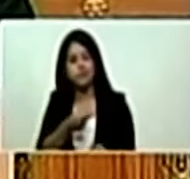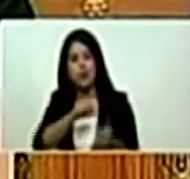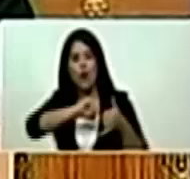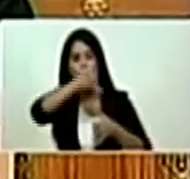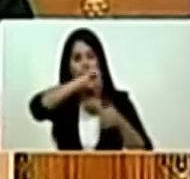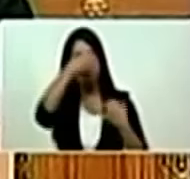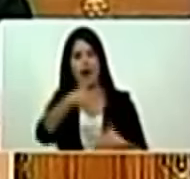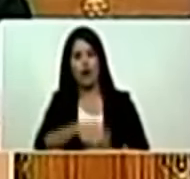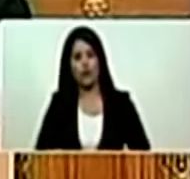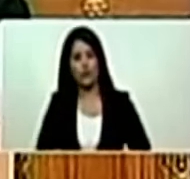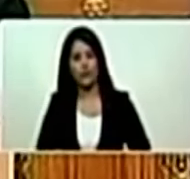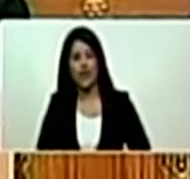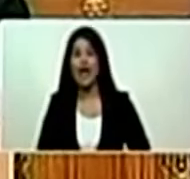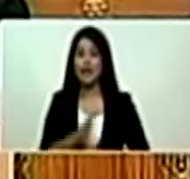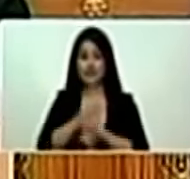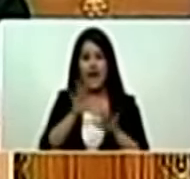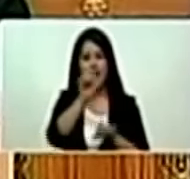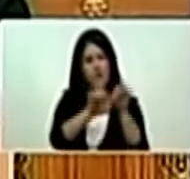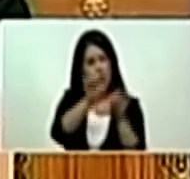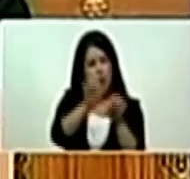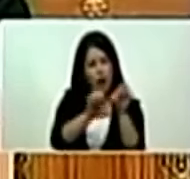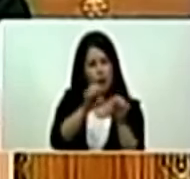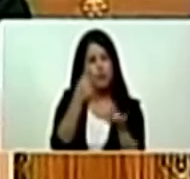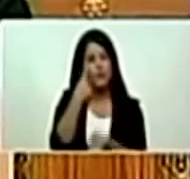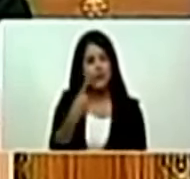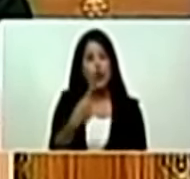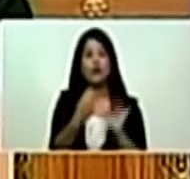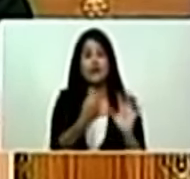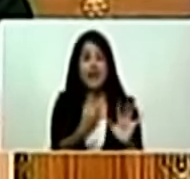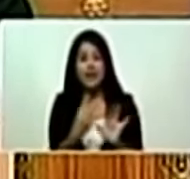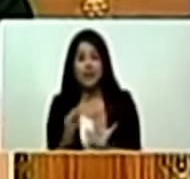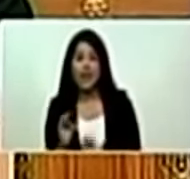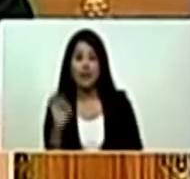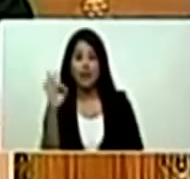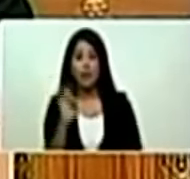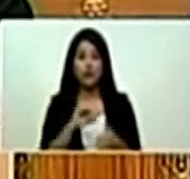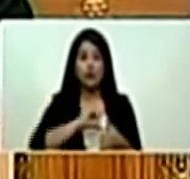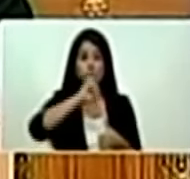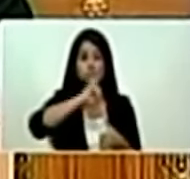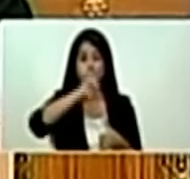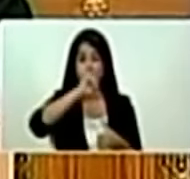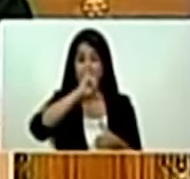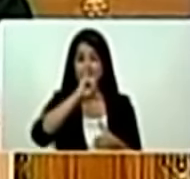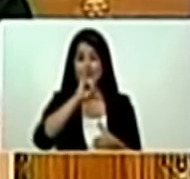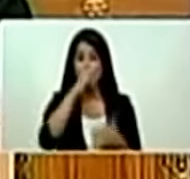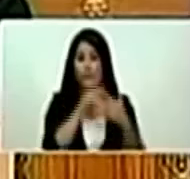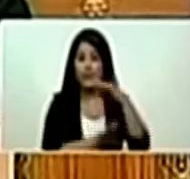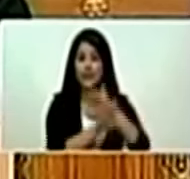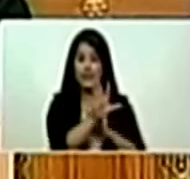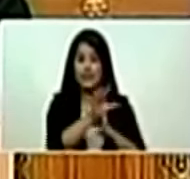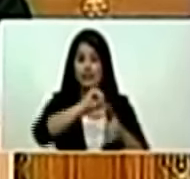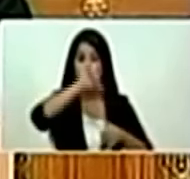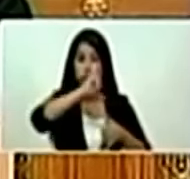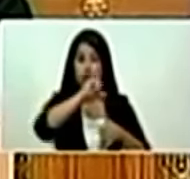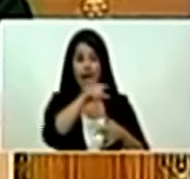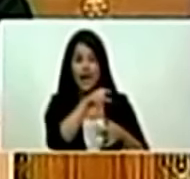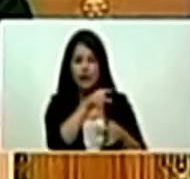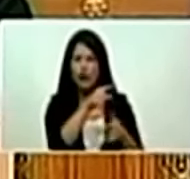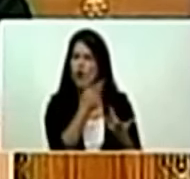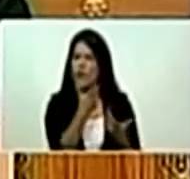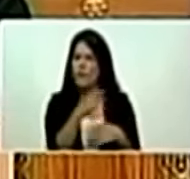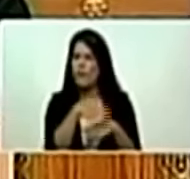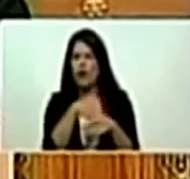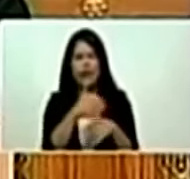que los miembros de la comisión fueran a la sede del Ejecutivo Nacional, a Miraflores,